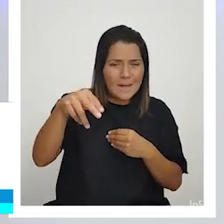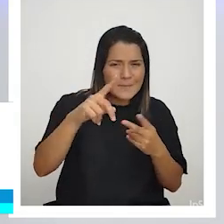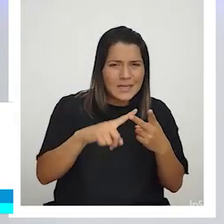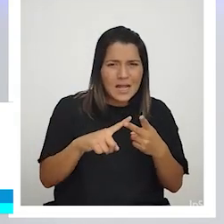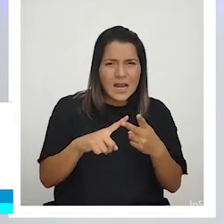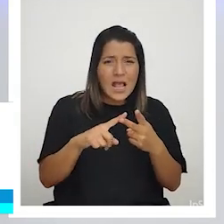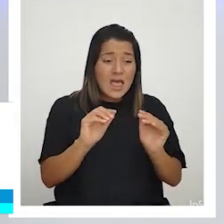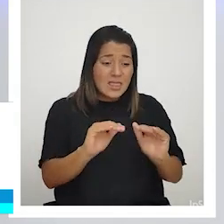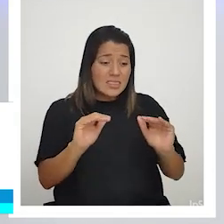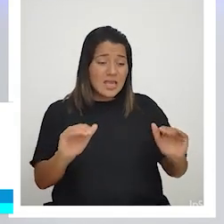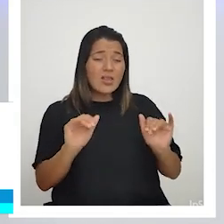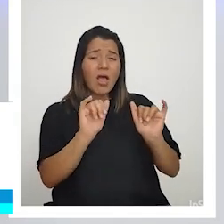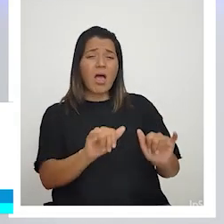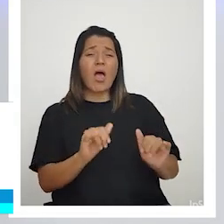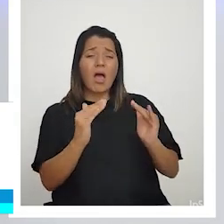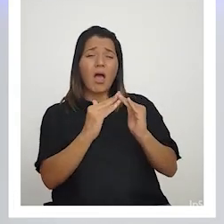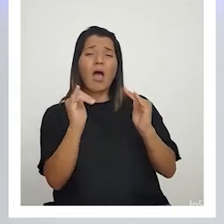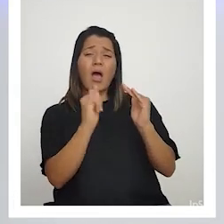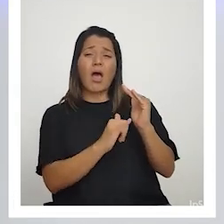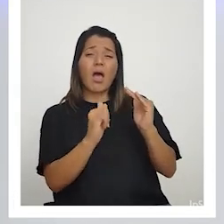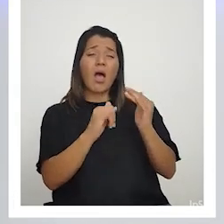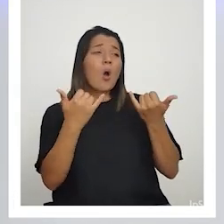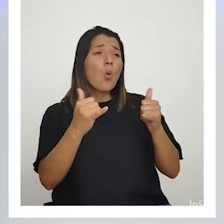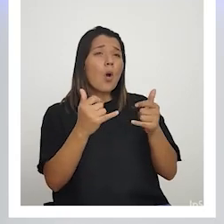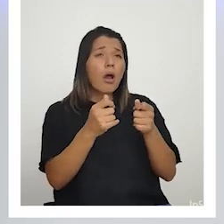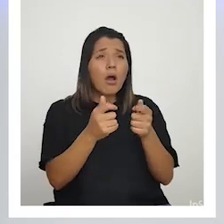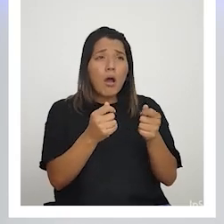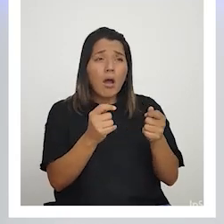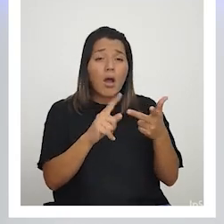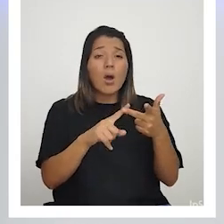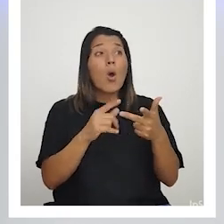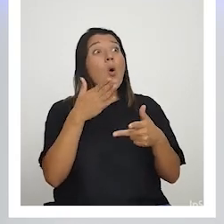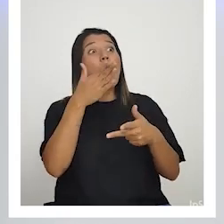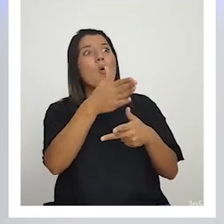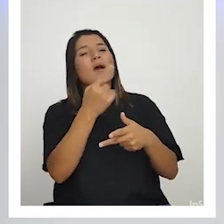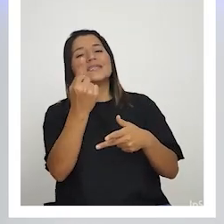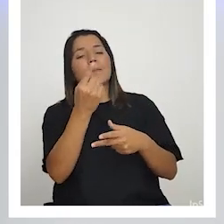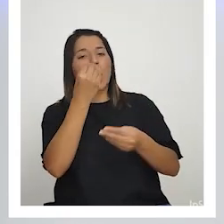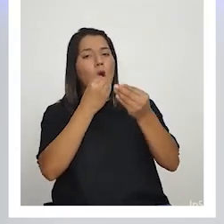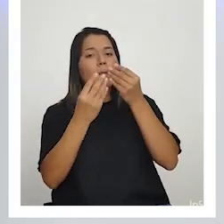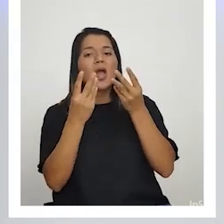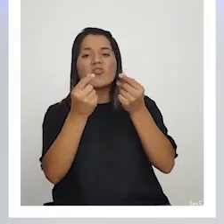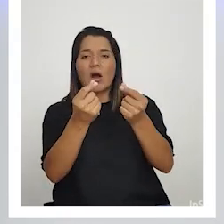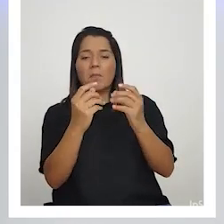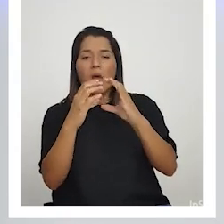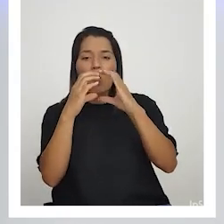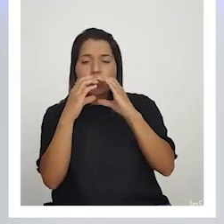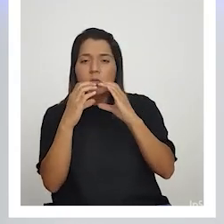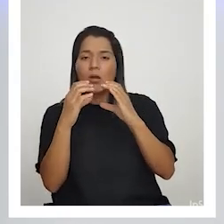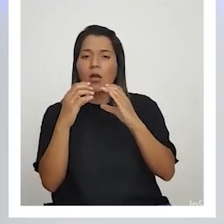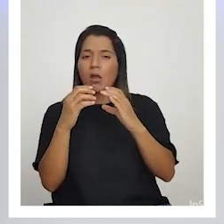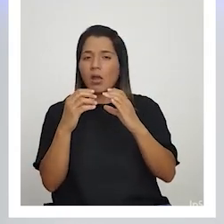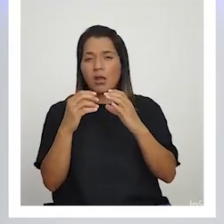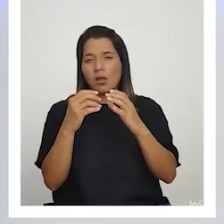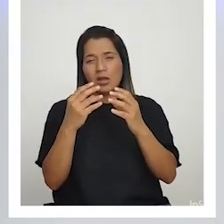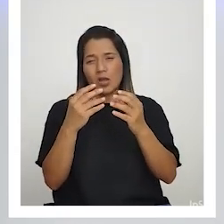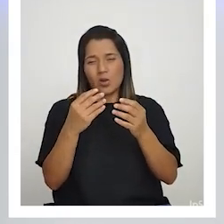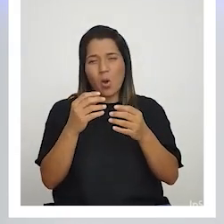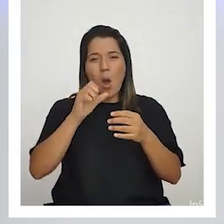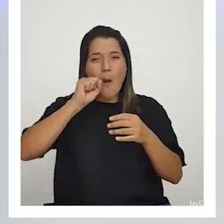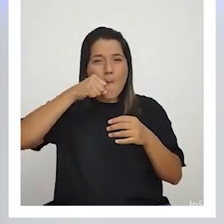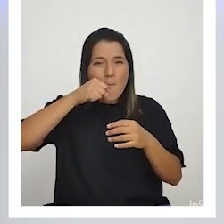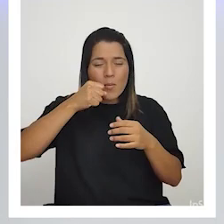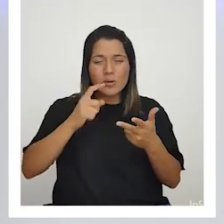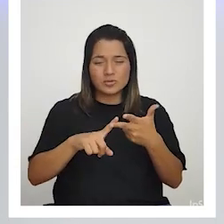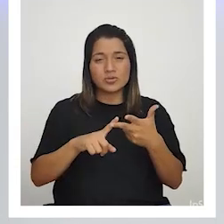jugando videojuegos, ¿verdad? Que a donde vayamos hayan comidas rápidas. Sin embargo, esto lo podemos abordar desde la óptica de la educación